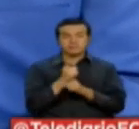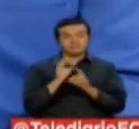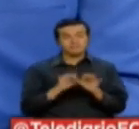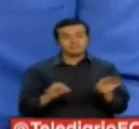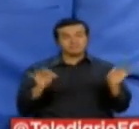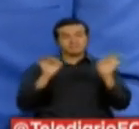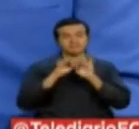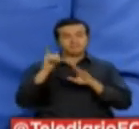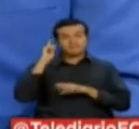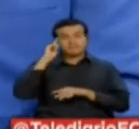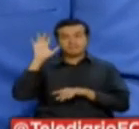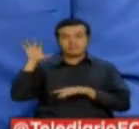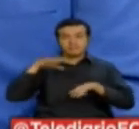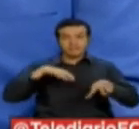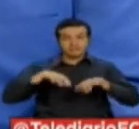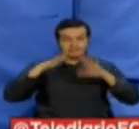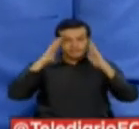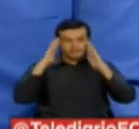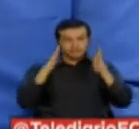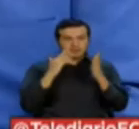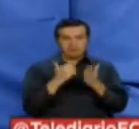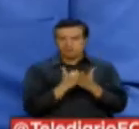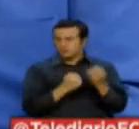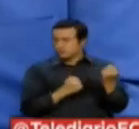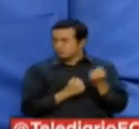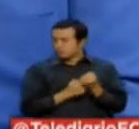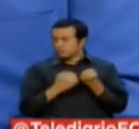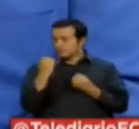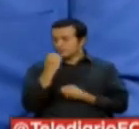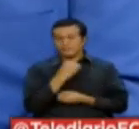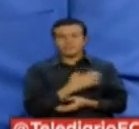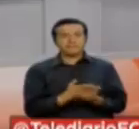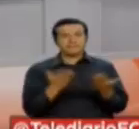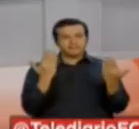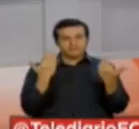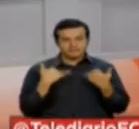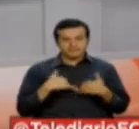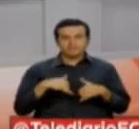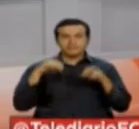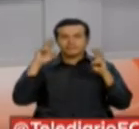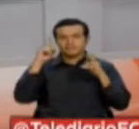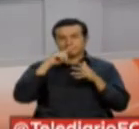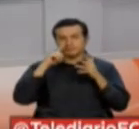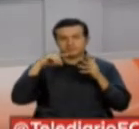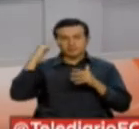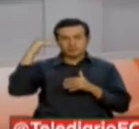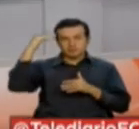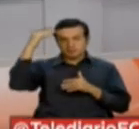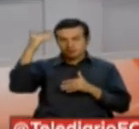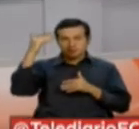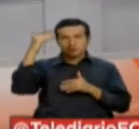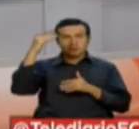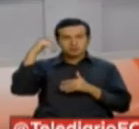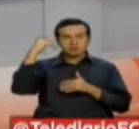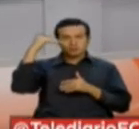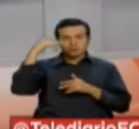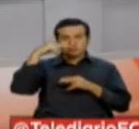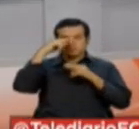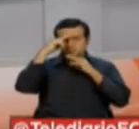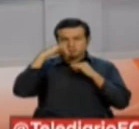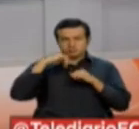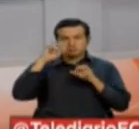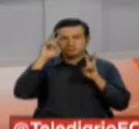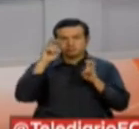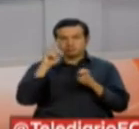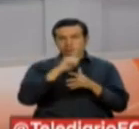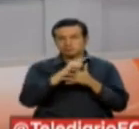la acción del Estado, es para abordar y responder a esta emergencia. Vamos a seguir abordando en emisiones sucesivas algunos